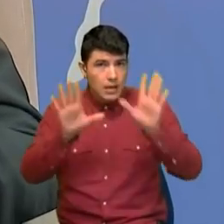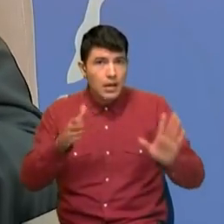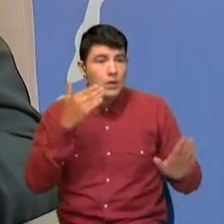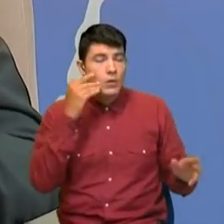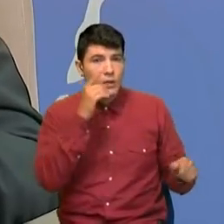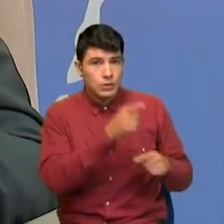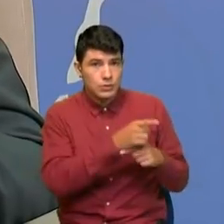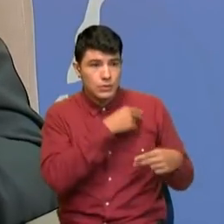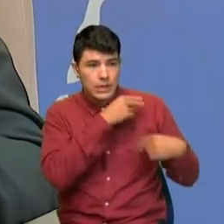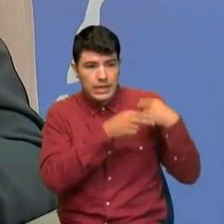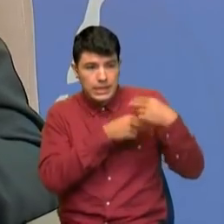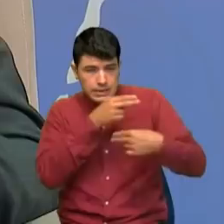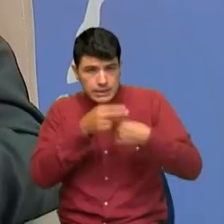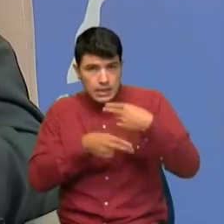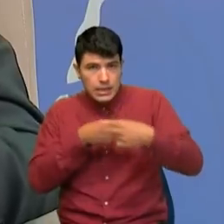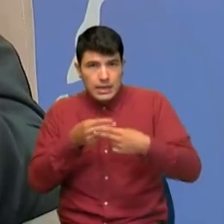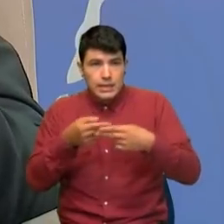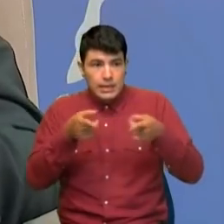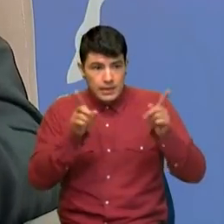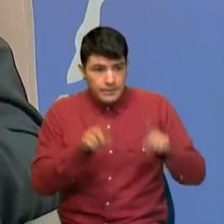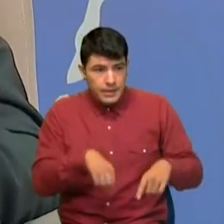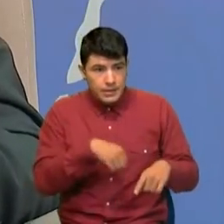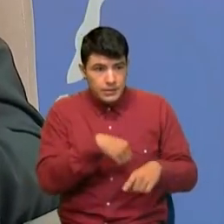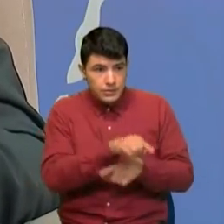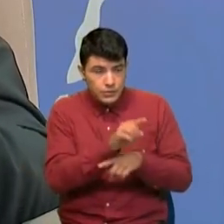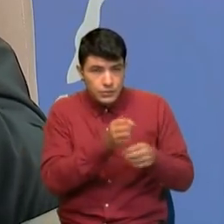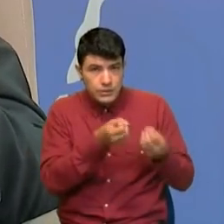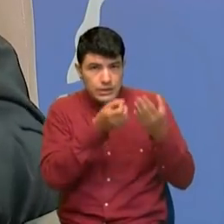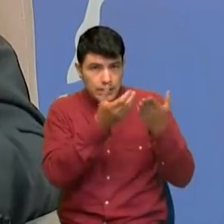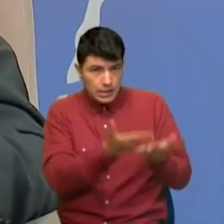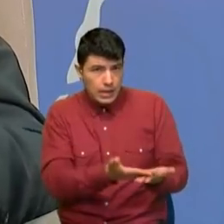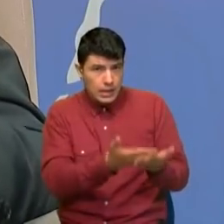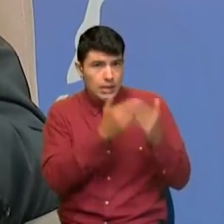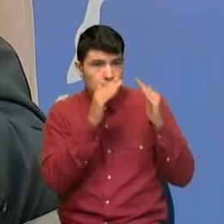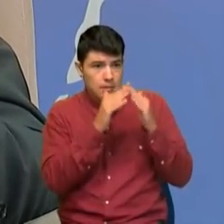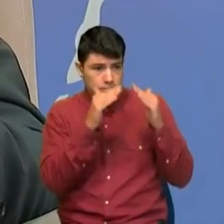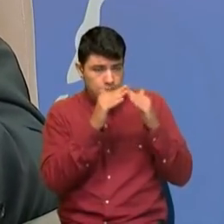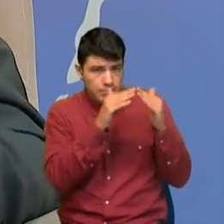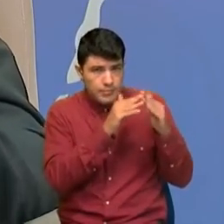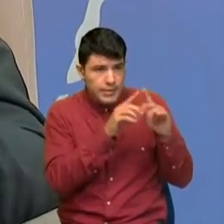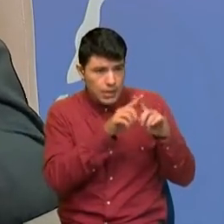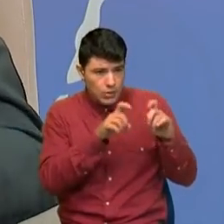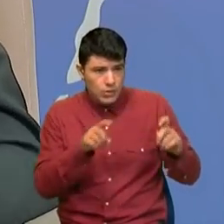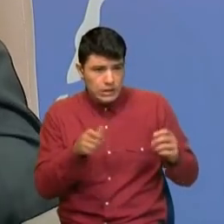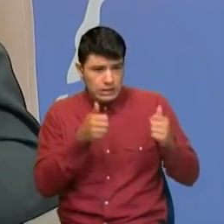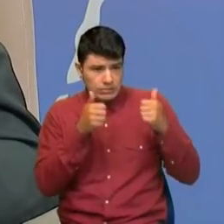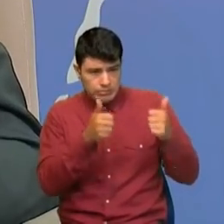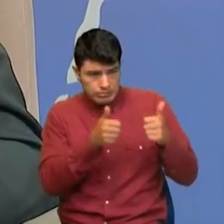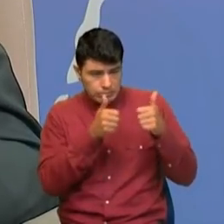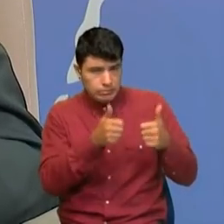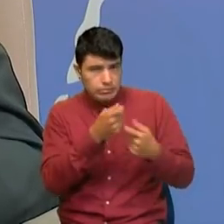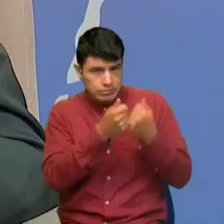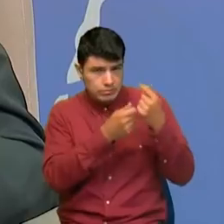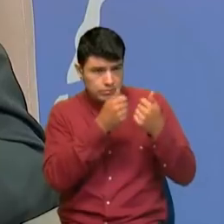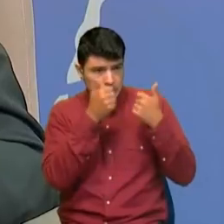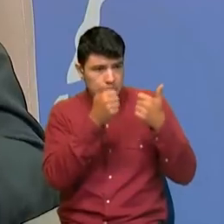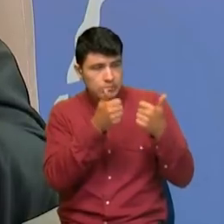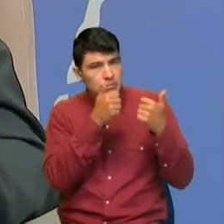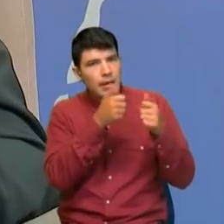sucesión, al momento de las herencias, así como se adjudican y se entregan a favor de los herederos los activos que se pueden